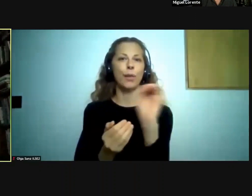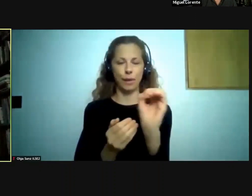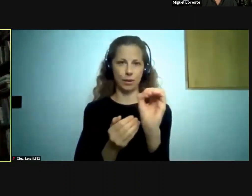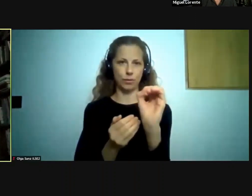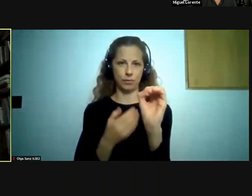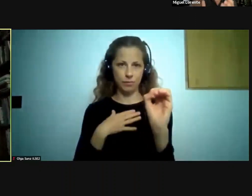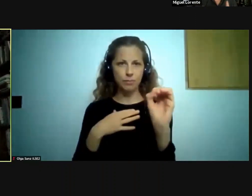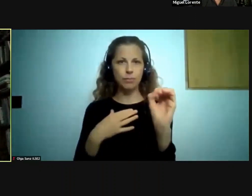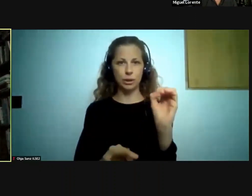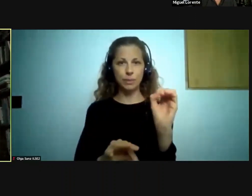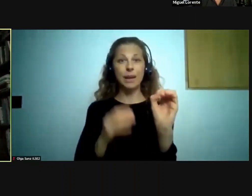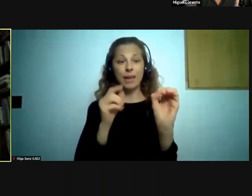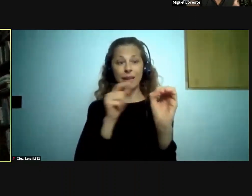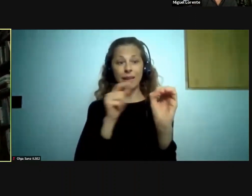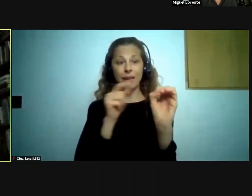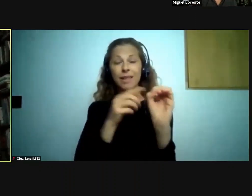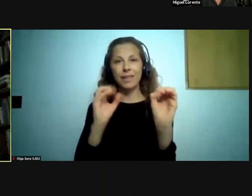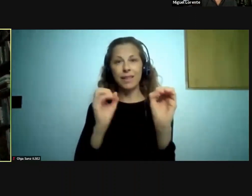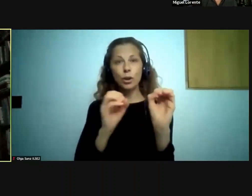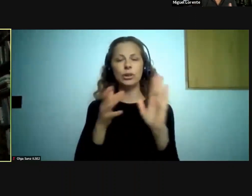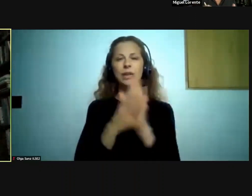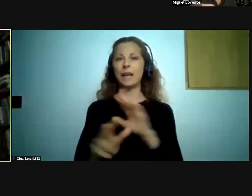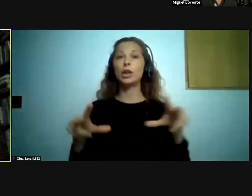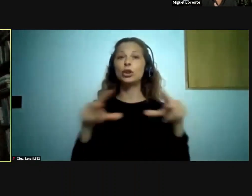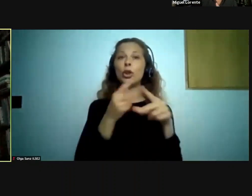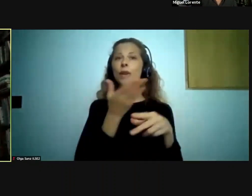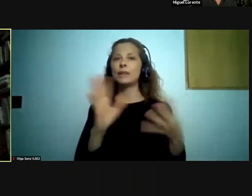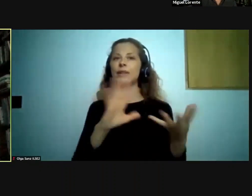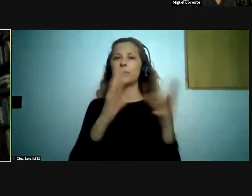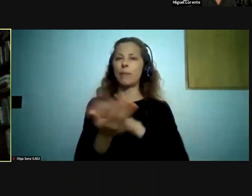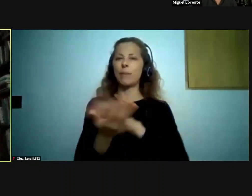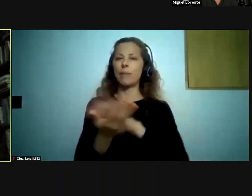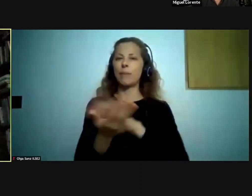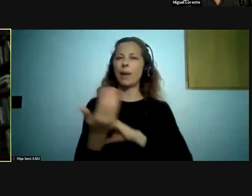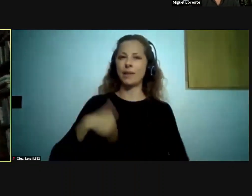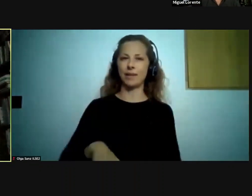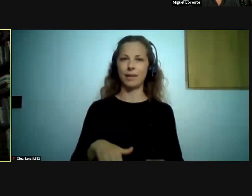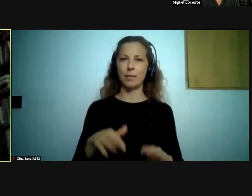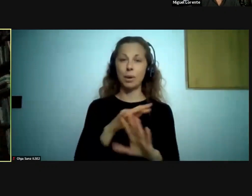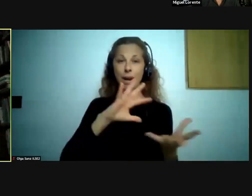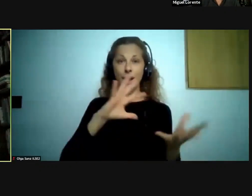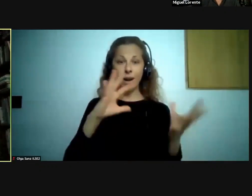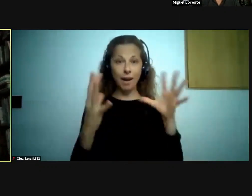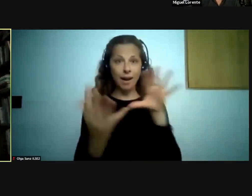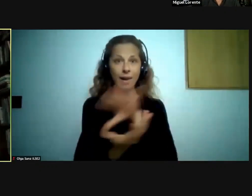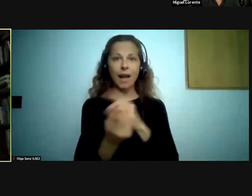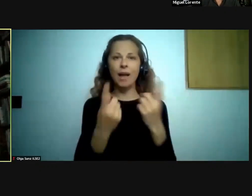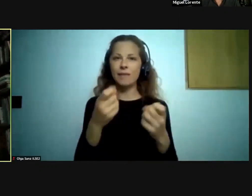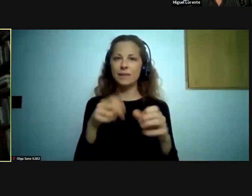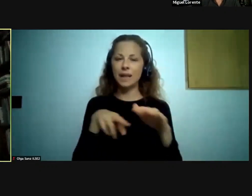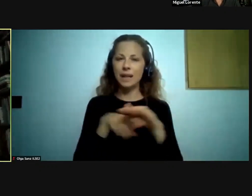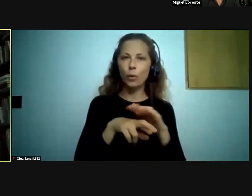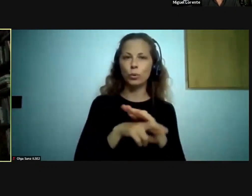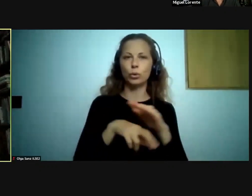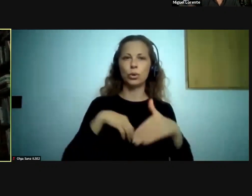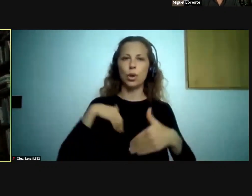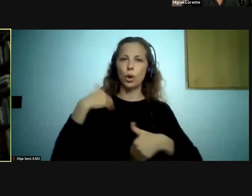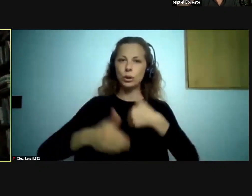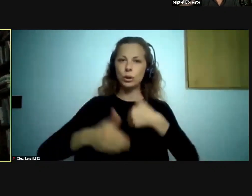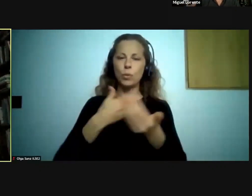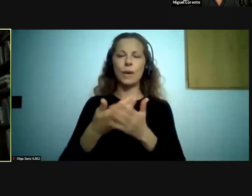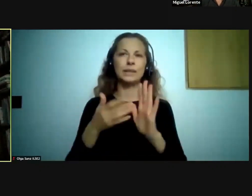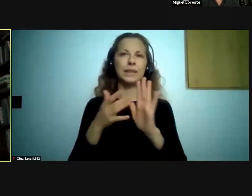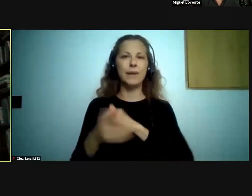la transformación de la sociedad. Pero necesitamos recursos, necesitamos medios y necesitamos continuidad. Esto no es cuestión de 4 años